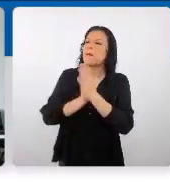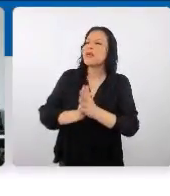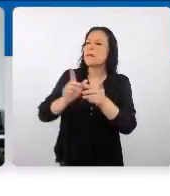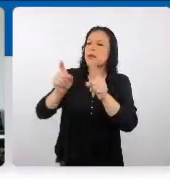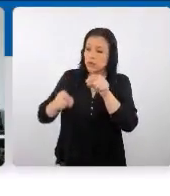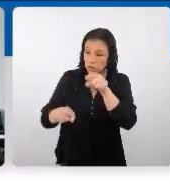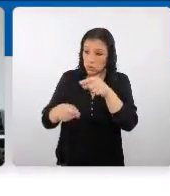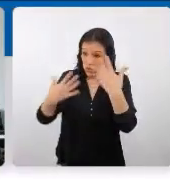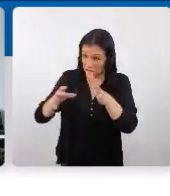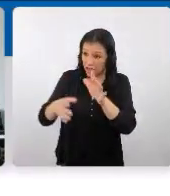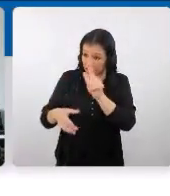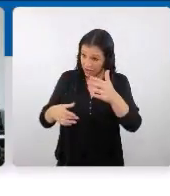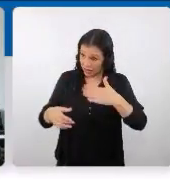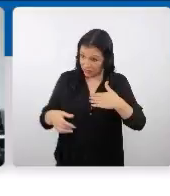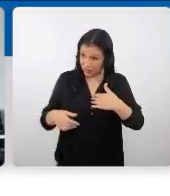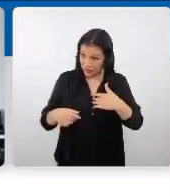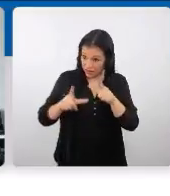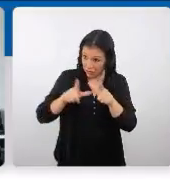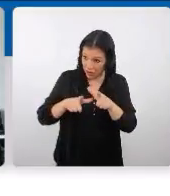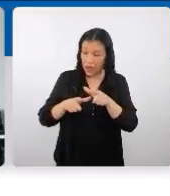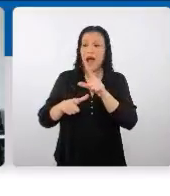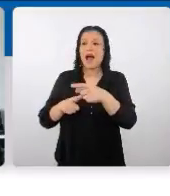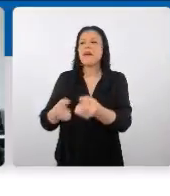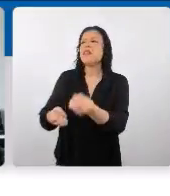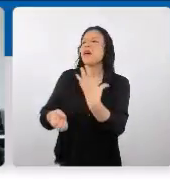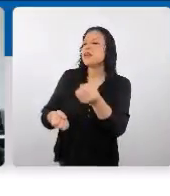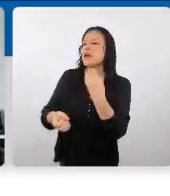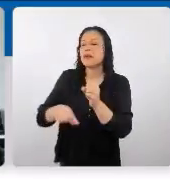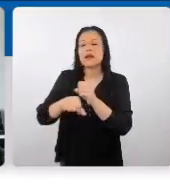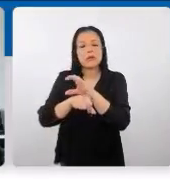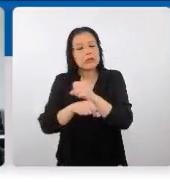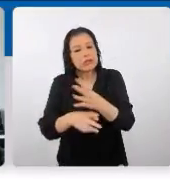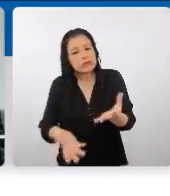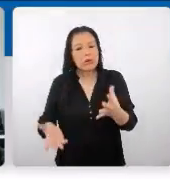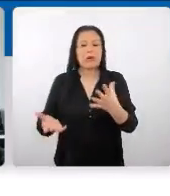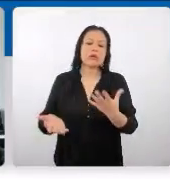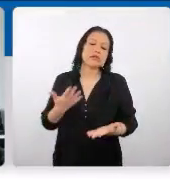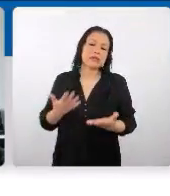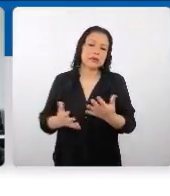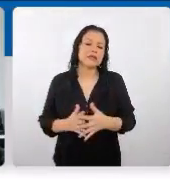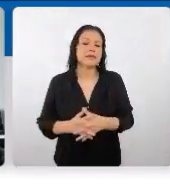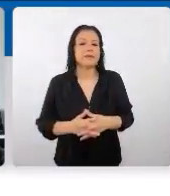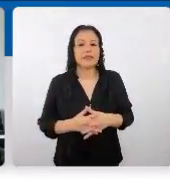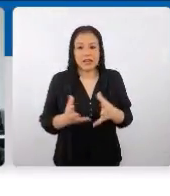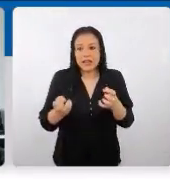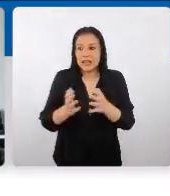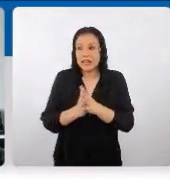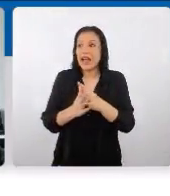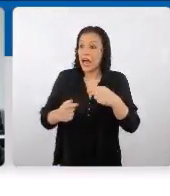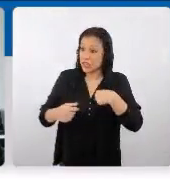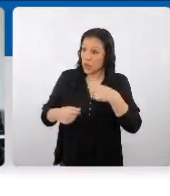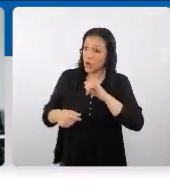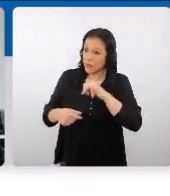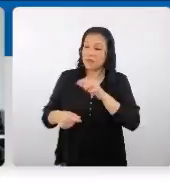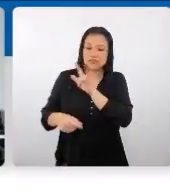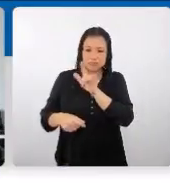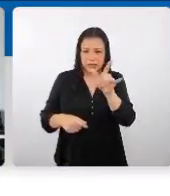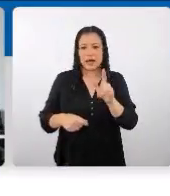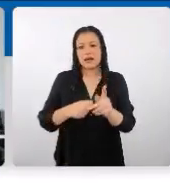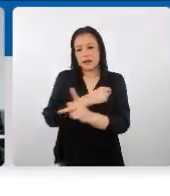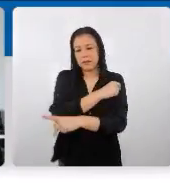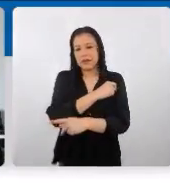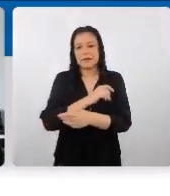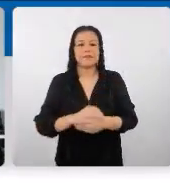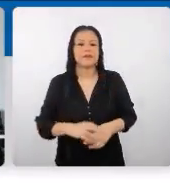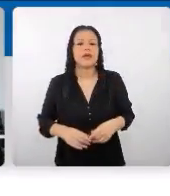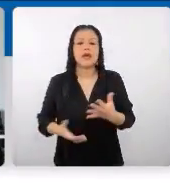ya han realizado viajes a los destinos que ellos tienen interés o aquellos en los que están con ganas de visitar, ¿no? Y